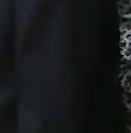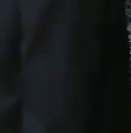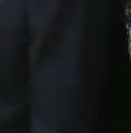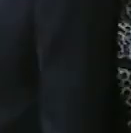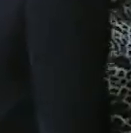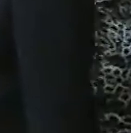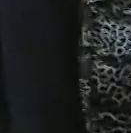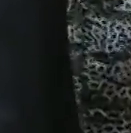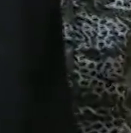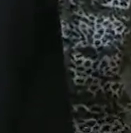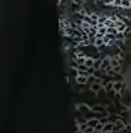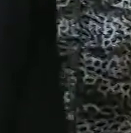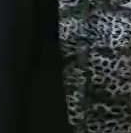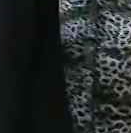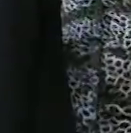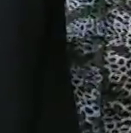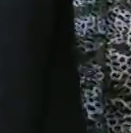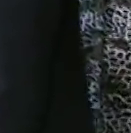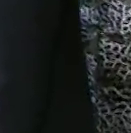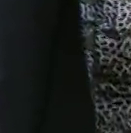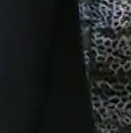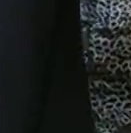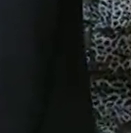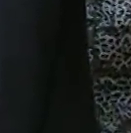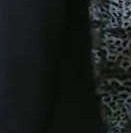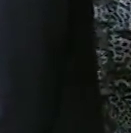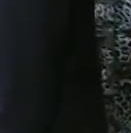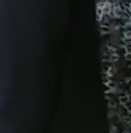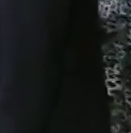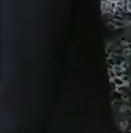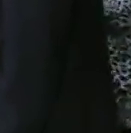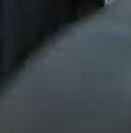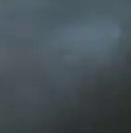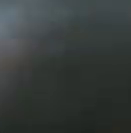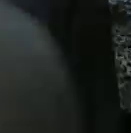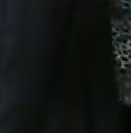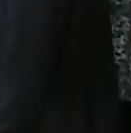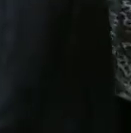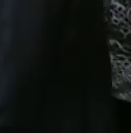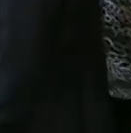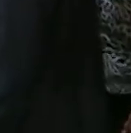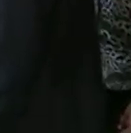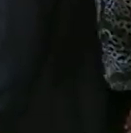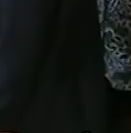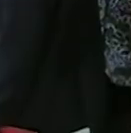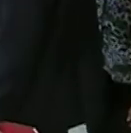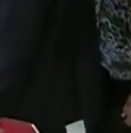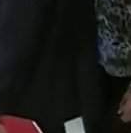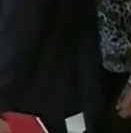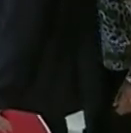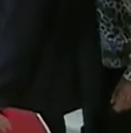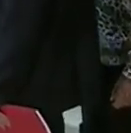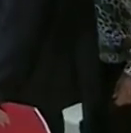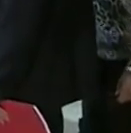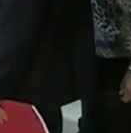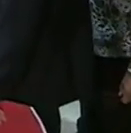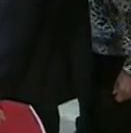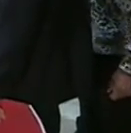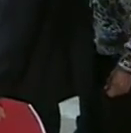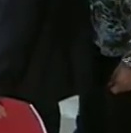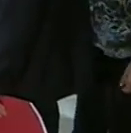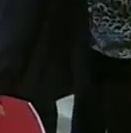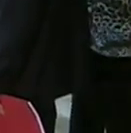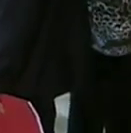Nicolás Maduro Moros. Ahí daba a conocer esta comisión que se encargará de despedir al ministro de